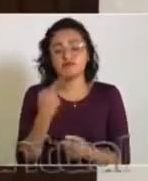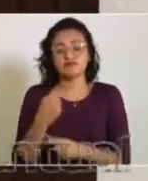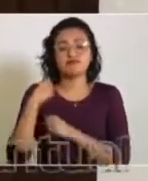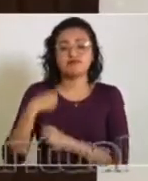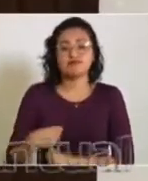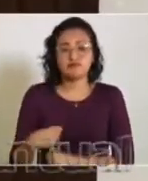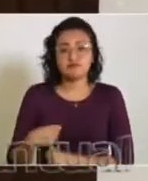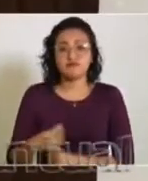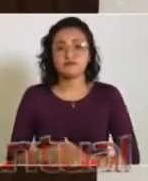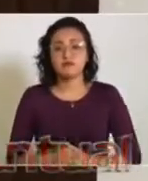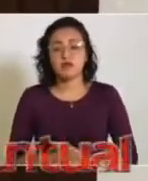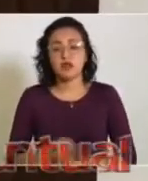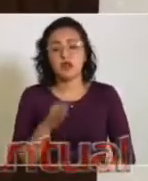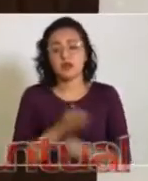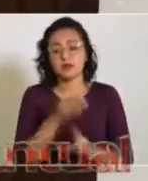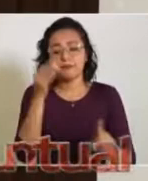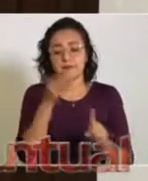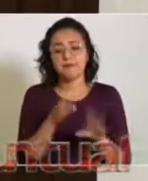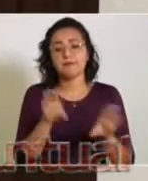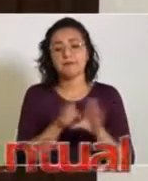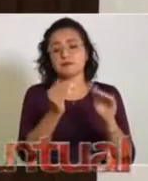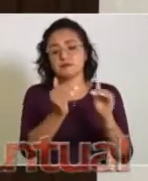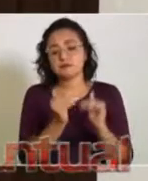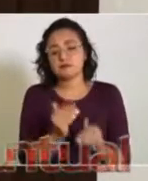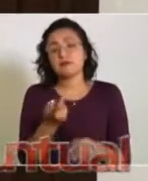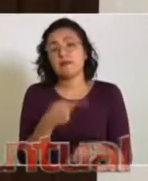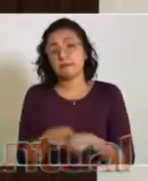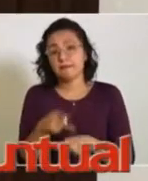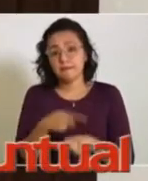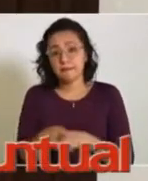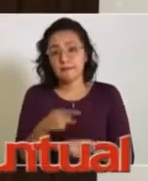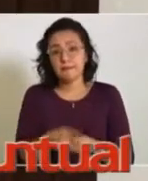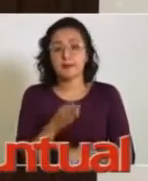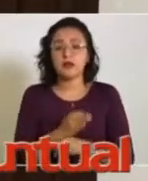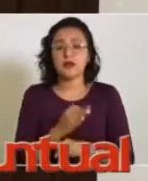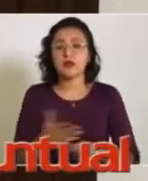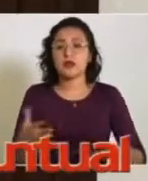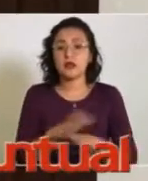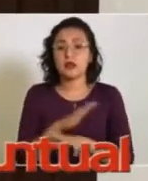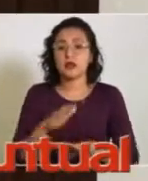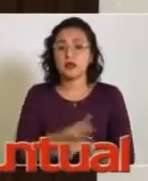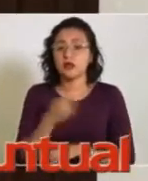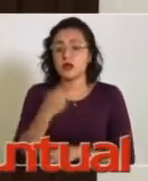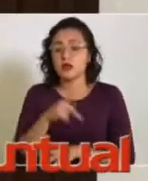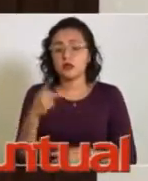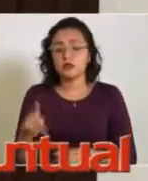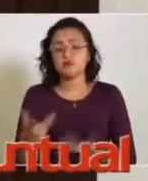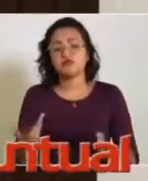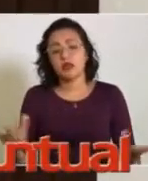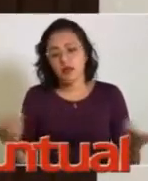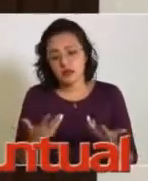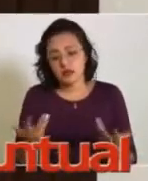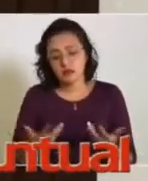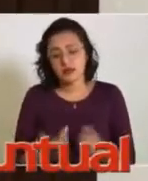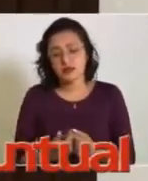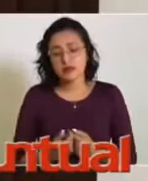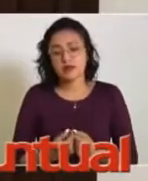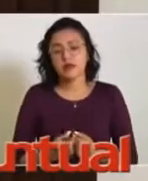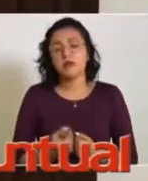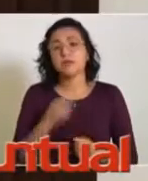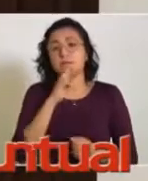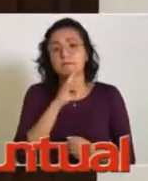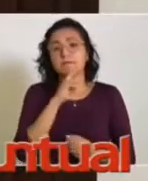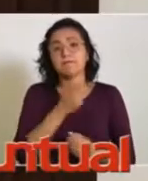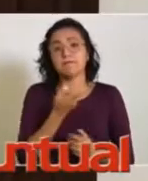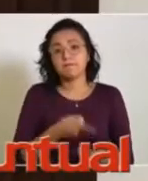autoridad. Con el objetivo de disminuir riesgos, han adaptado y hecho modificaciones en su operación y han actualizado y